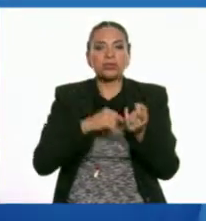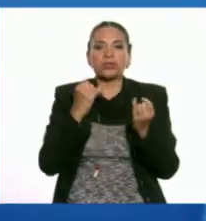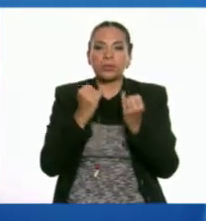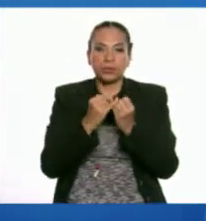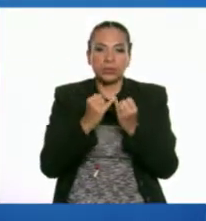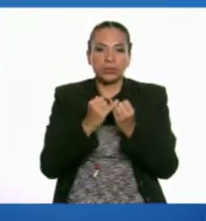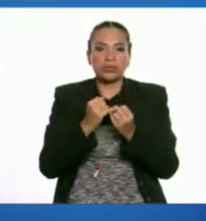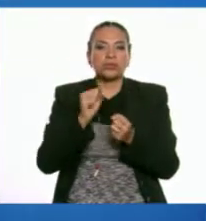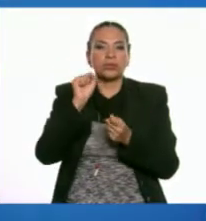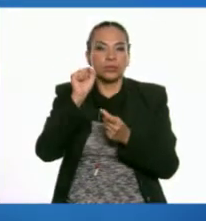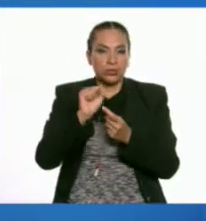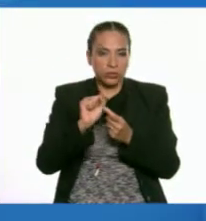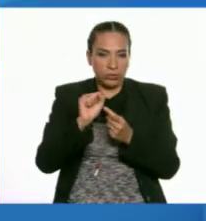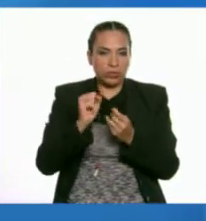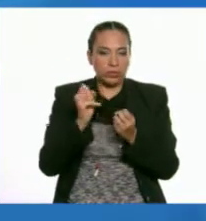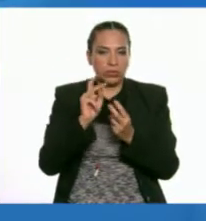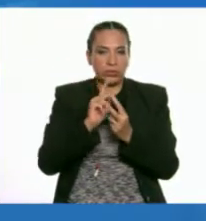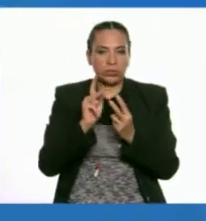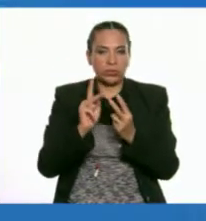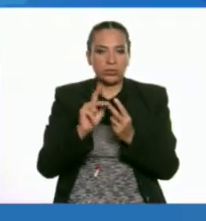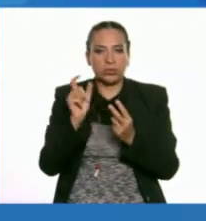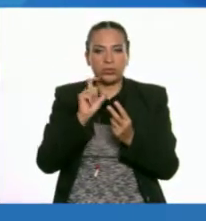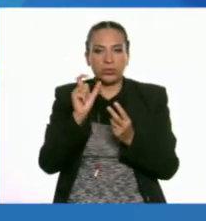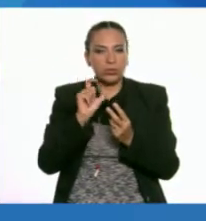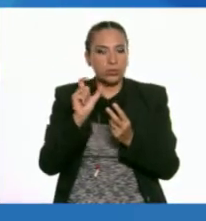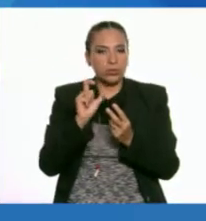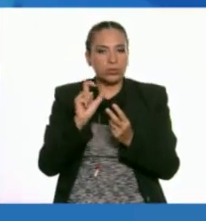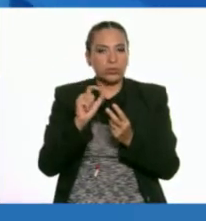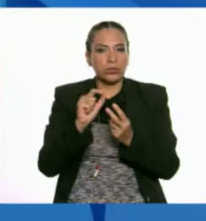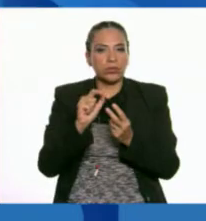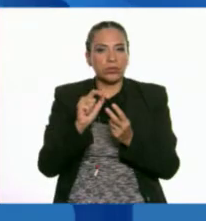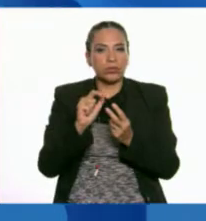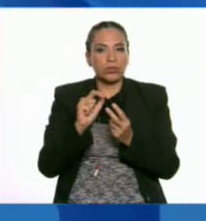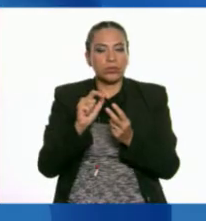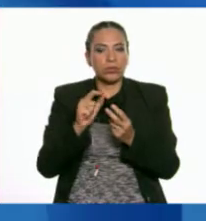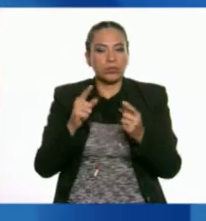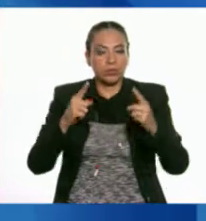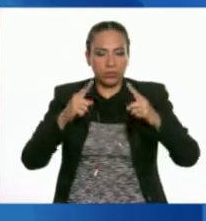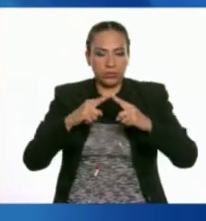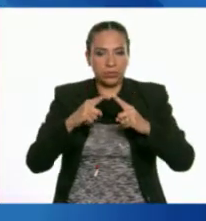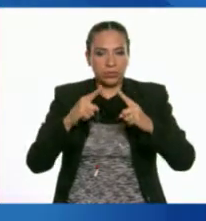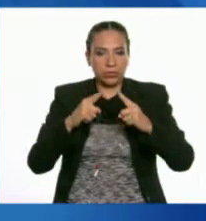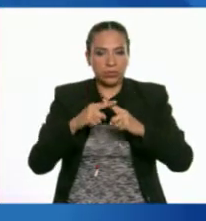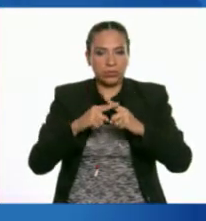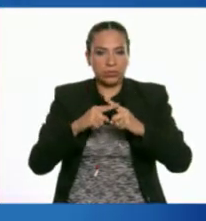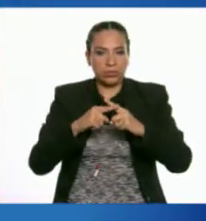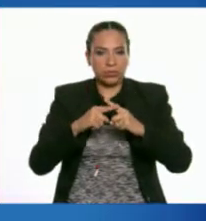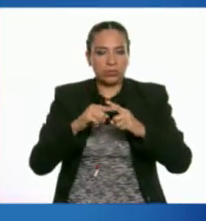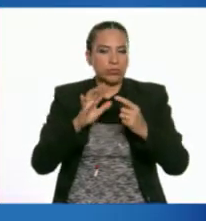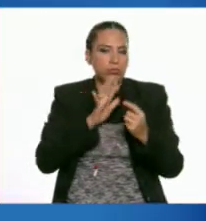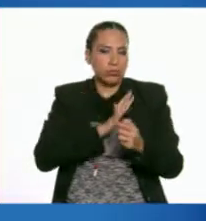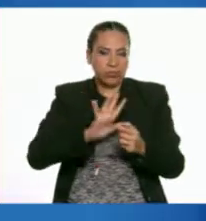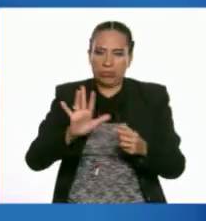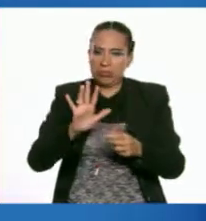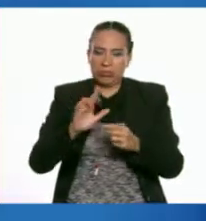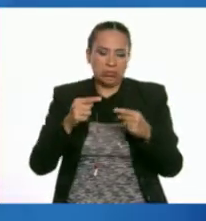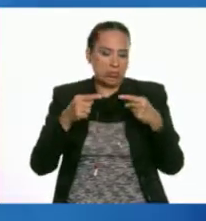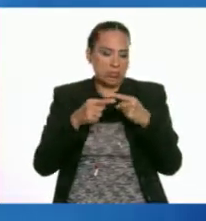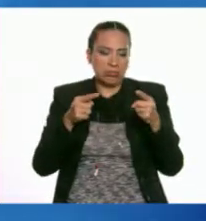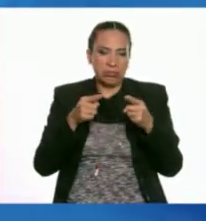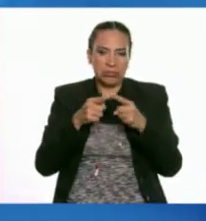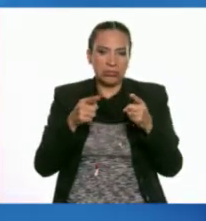también tiene que ser sur, así que cuando se acerquen, se rechace y gire.